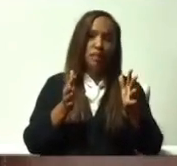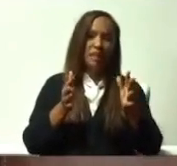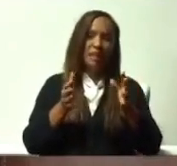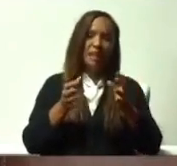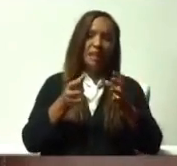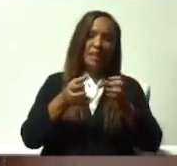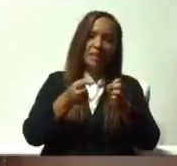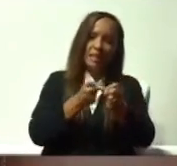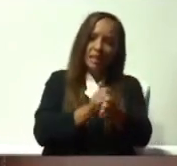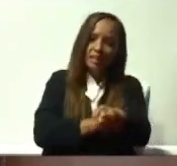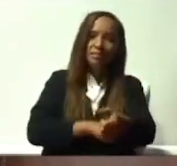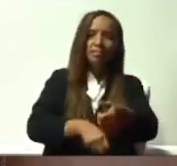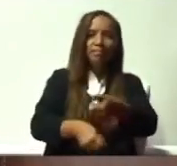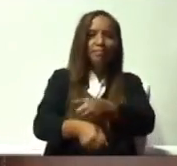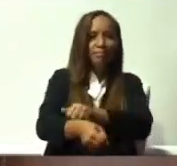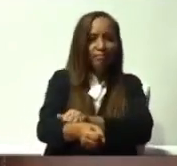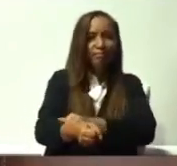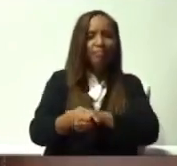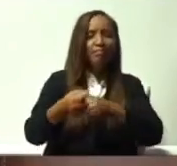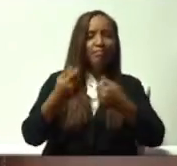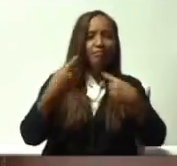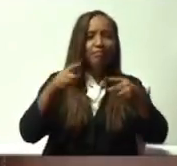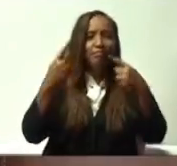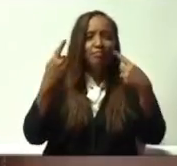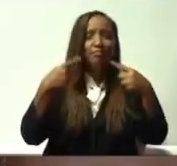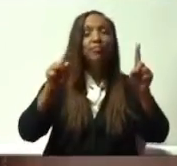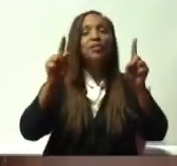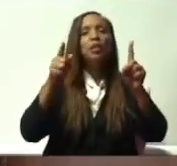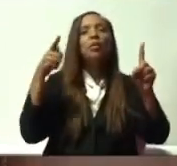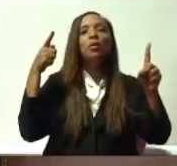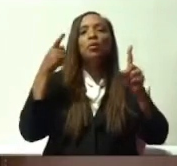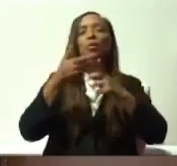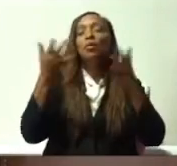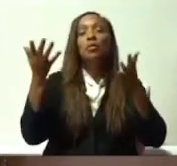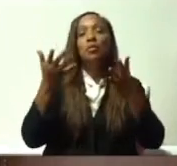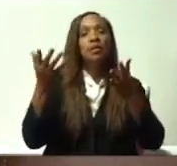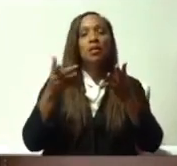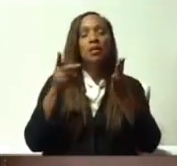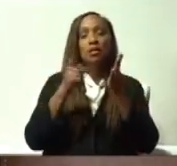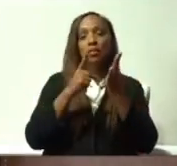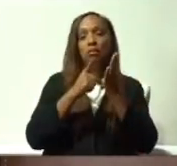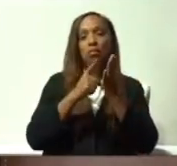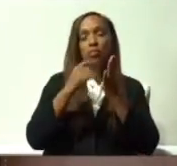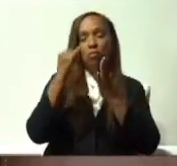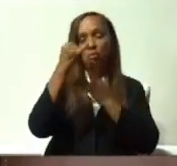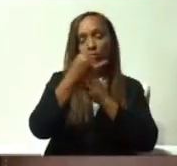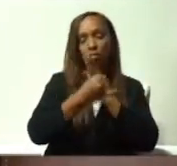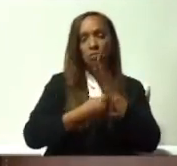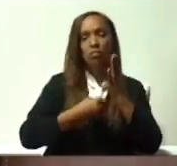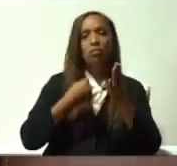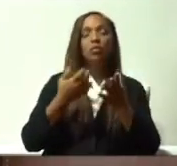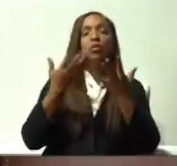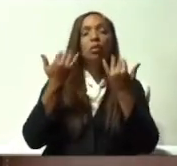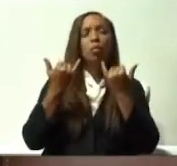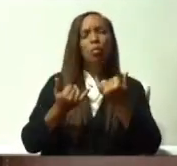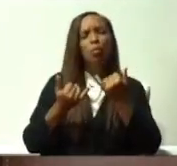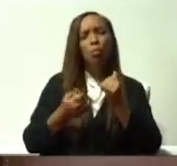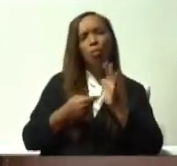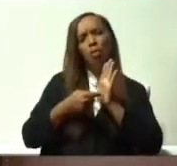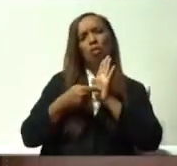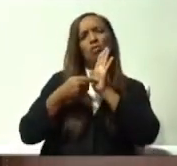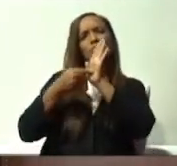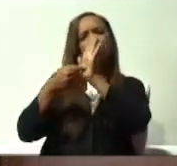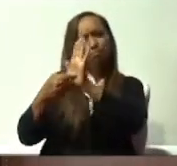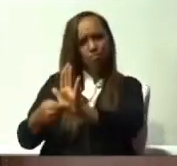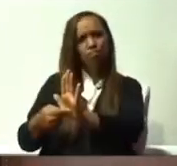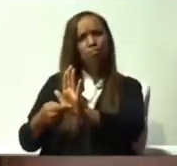para reconocer y conocer a una persona que, aunque no está entre nosotros, tuvo una vida